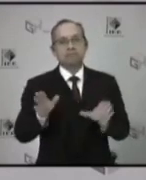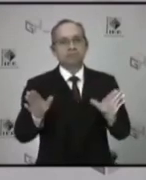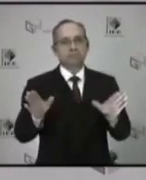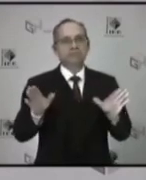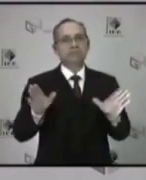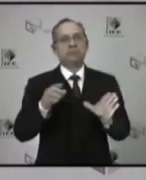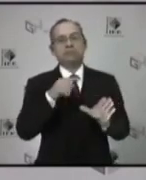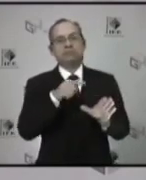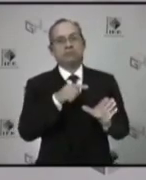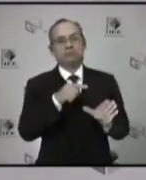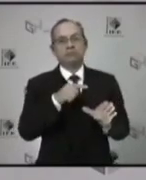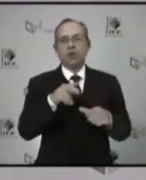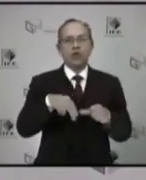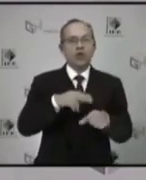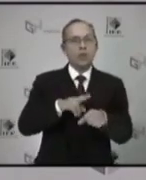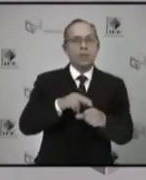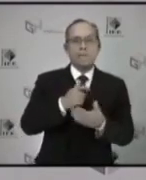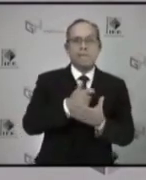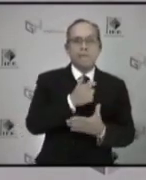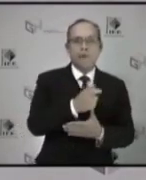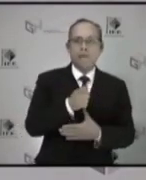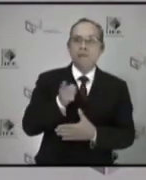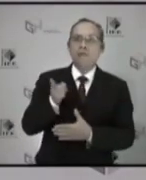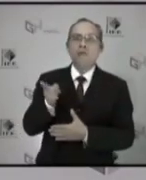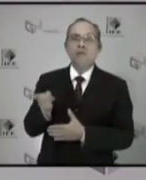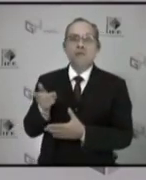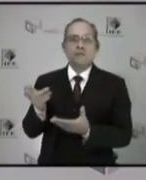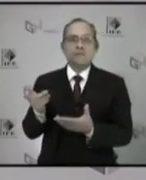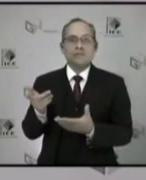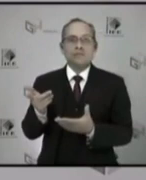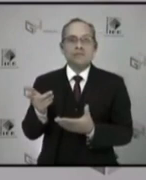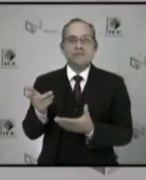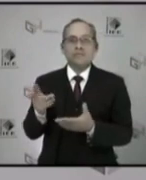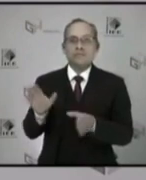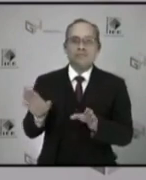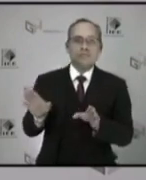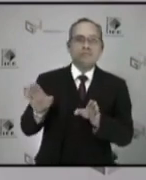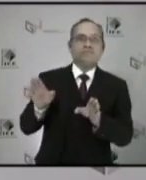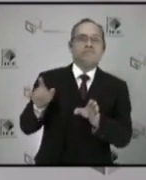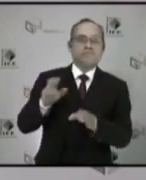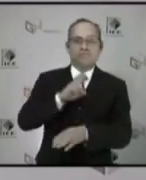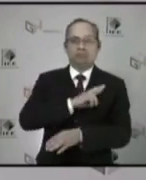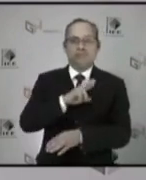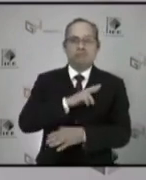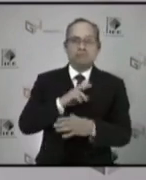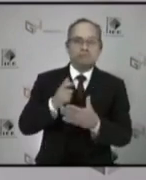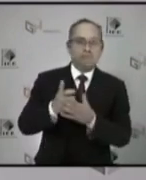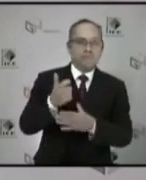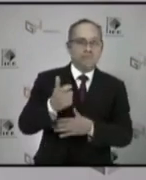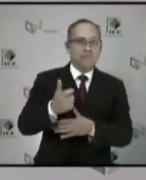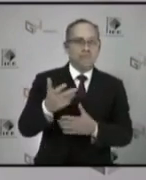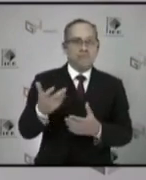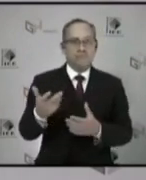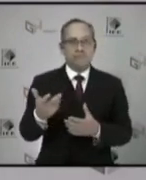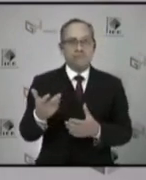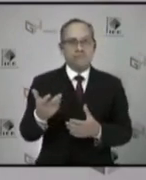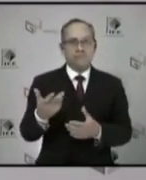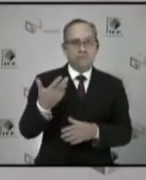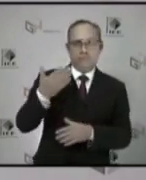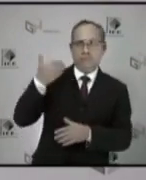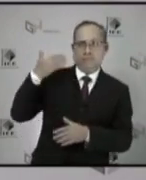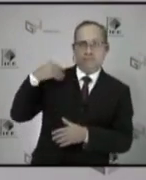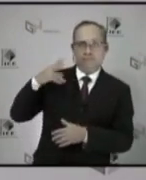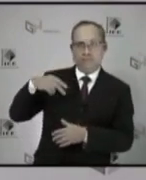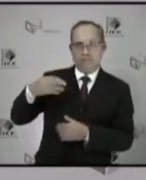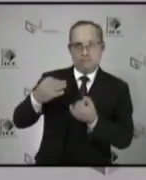privados. Y no es verdad que combatiste la corrupción en el Tribunal Superior de Justicia. La gente que